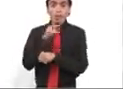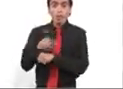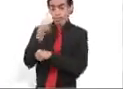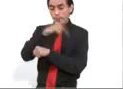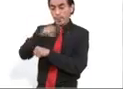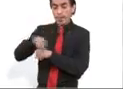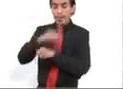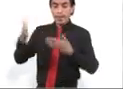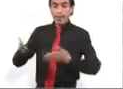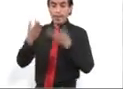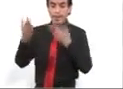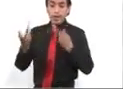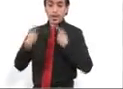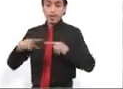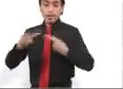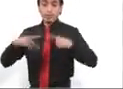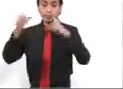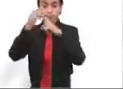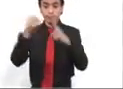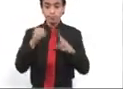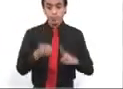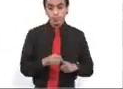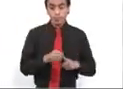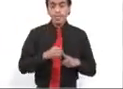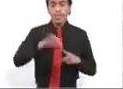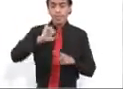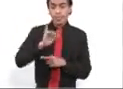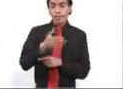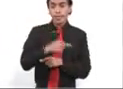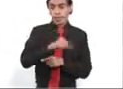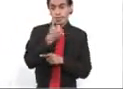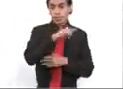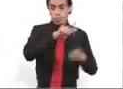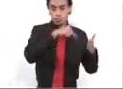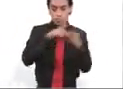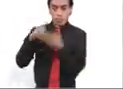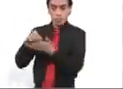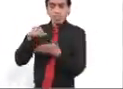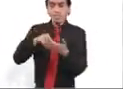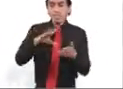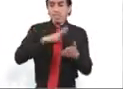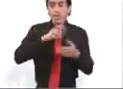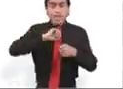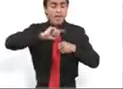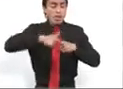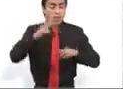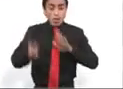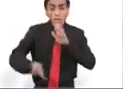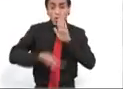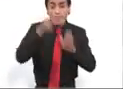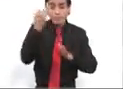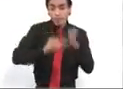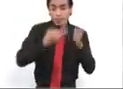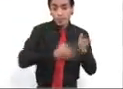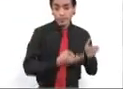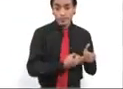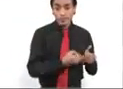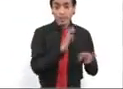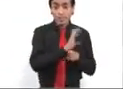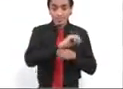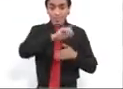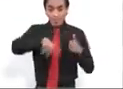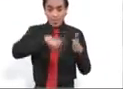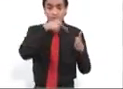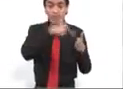concesionarios a ponerse en orden. Y precisamente en aquellos lugares donde hubo, digamos, reincidencia en las faltas, es en los lugares donde